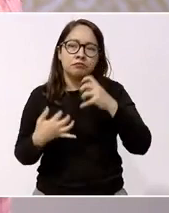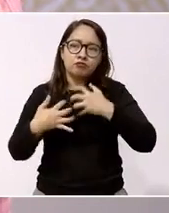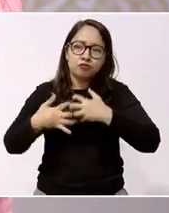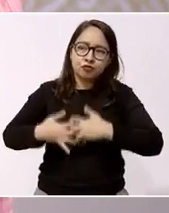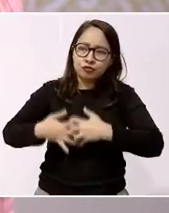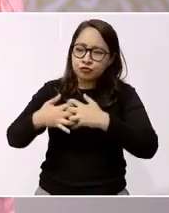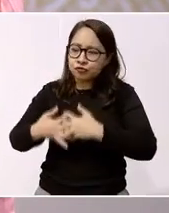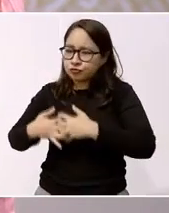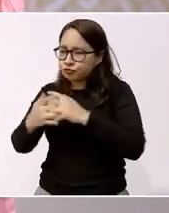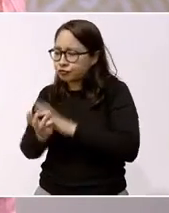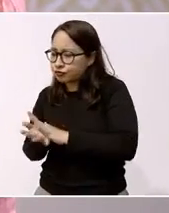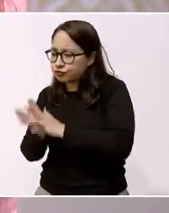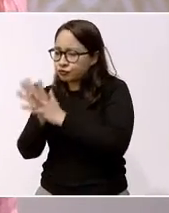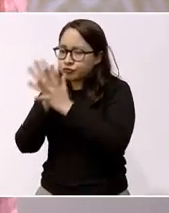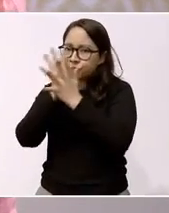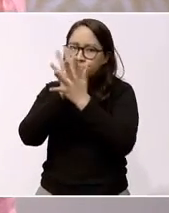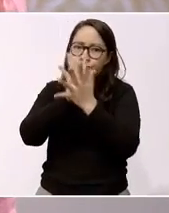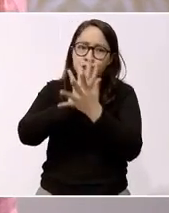procesar